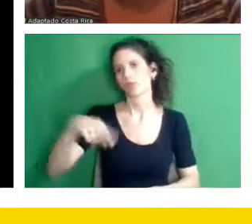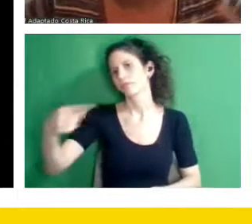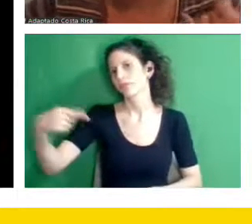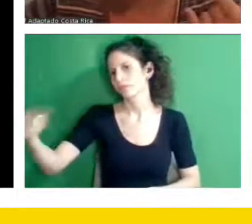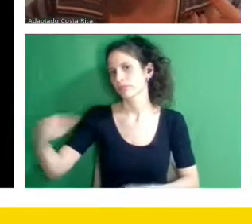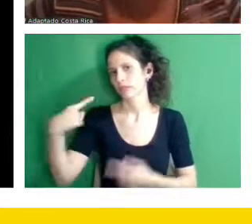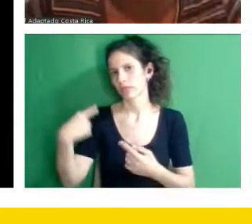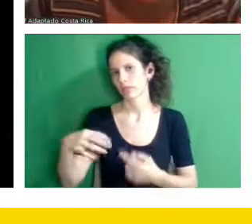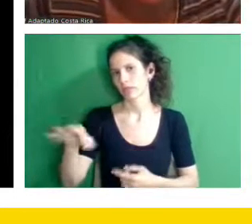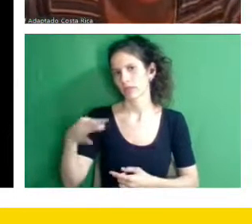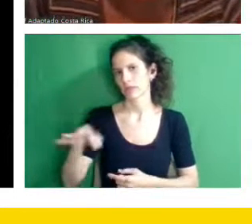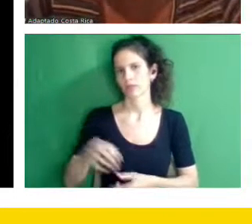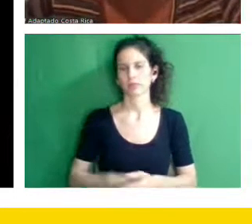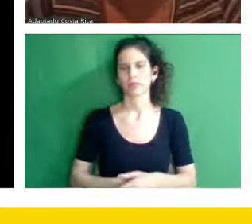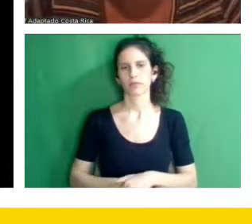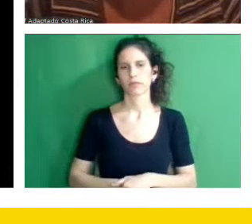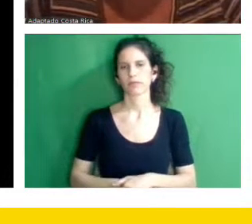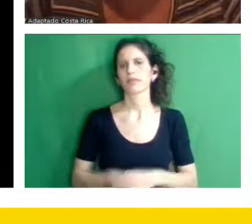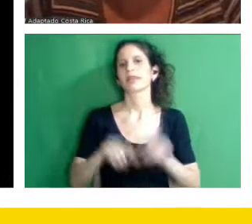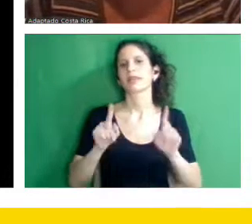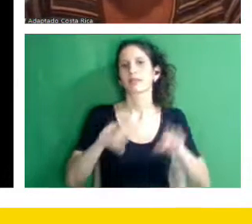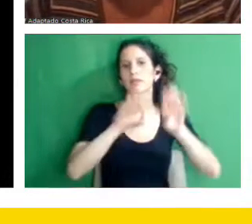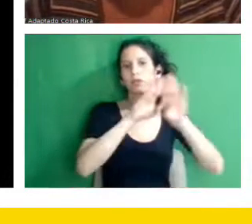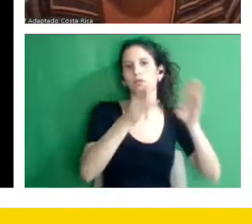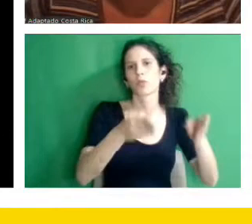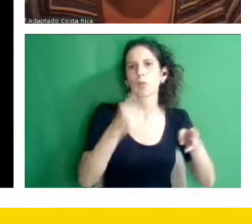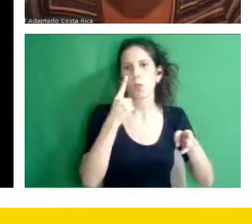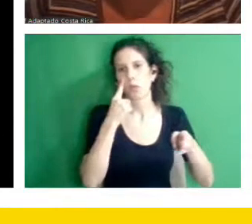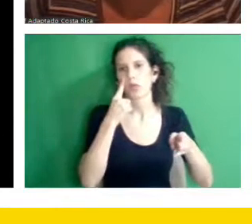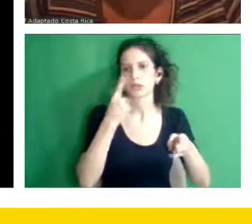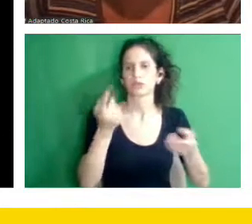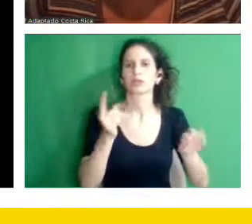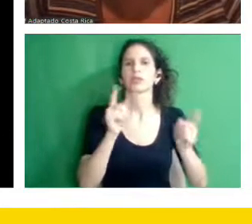diferentes municipalidades, inclusive la Cruz Roja también